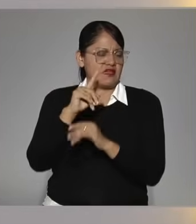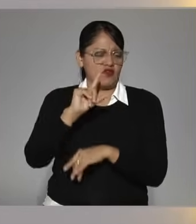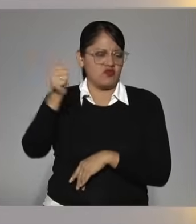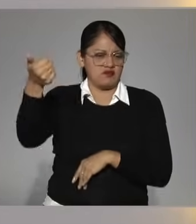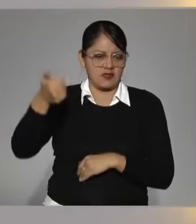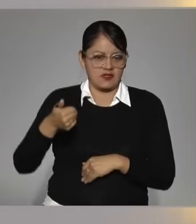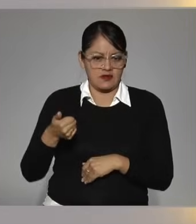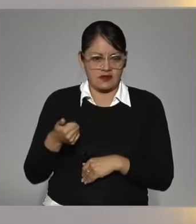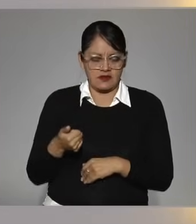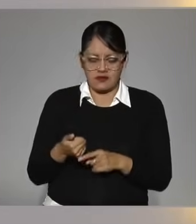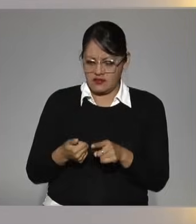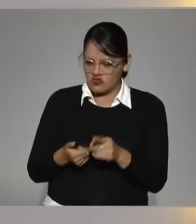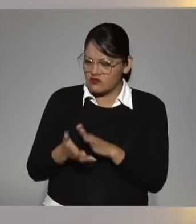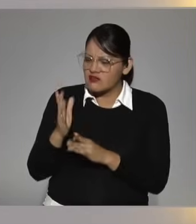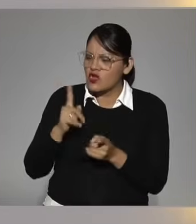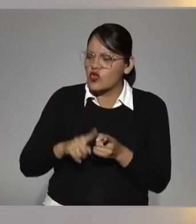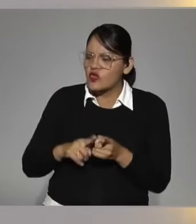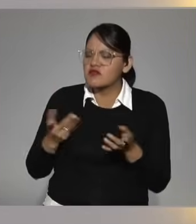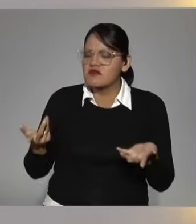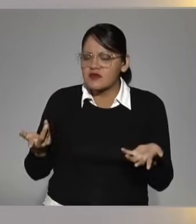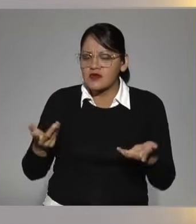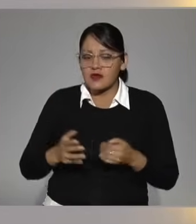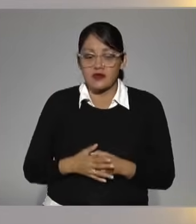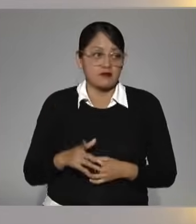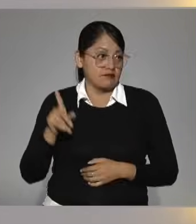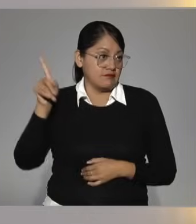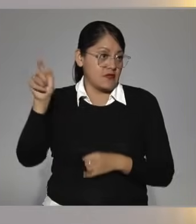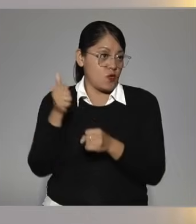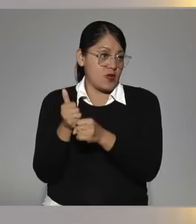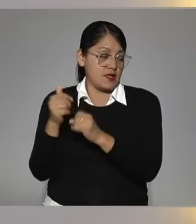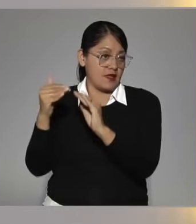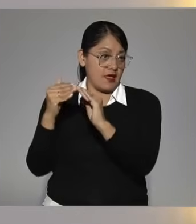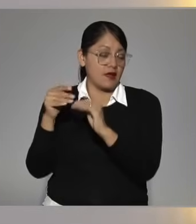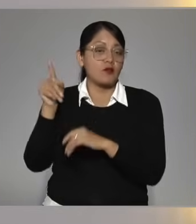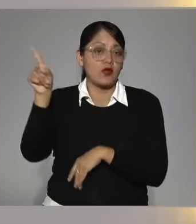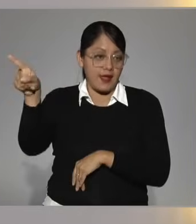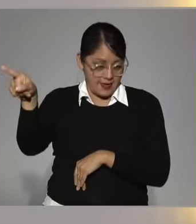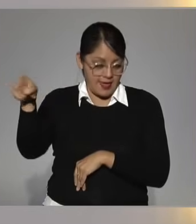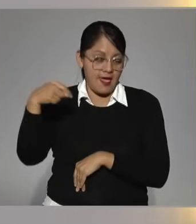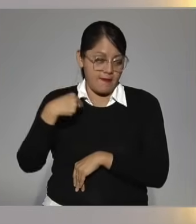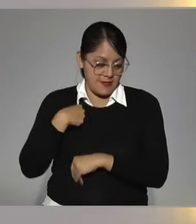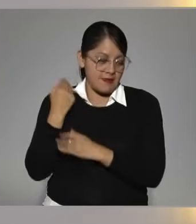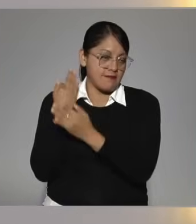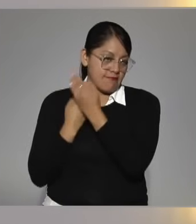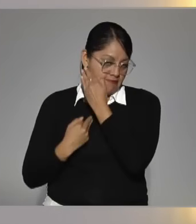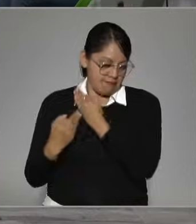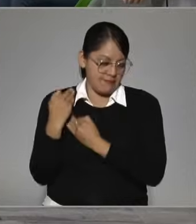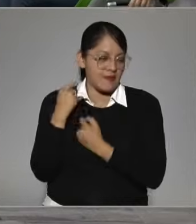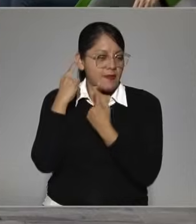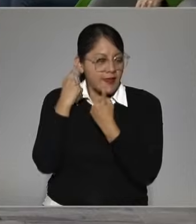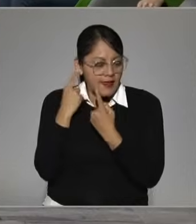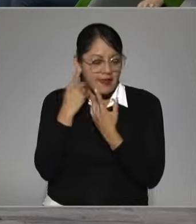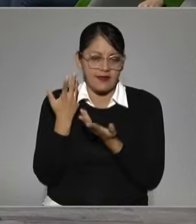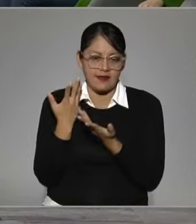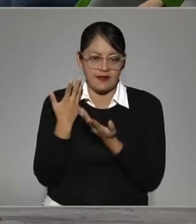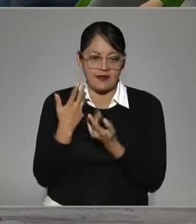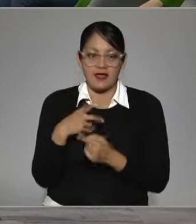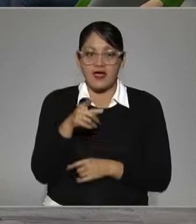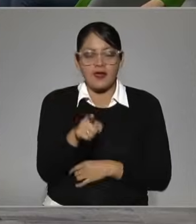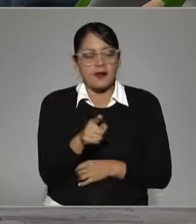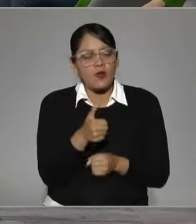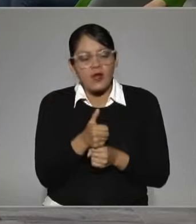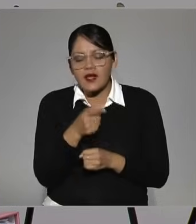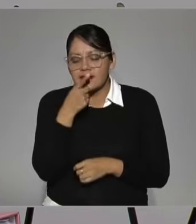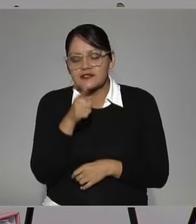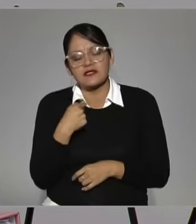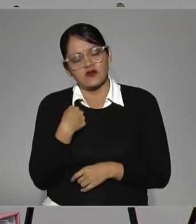casa. Y la mamá, ok, ¿a dónde te vas a ir? Con mis abuelos. Con mi abuelita, porque mi abuelita sí me consiente. Y entonces la abuela le dijo, tuvo que ir la abuela y decía, a ver,